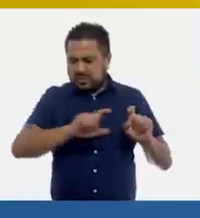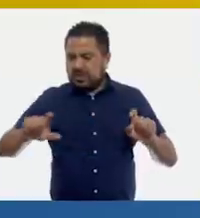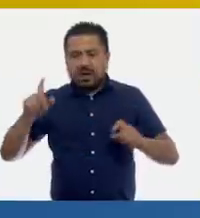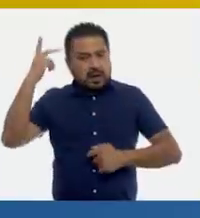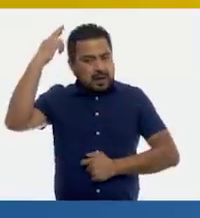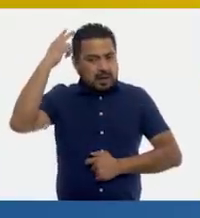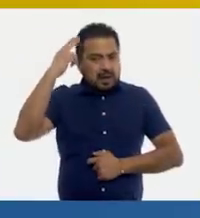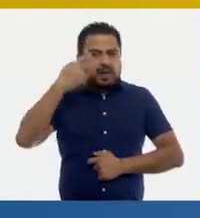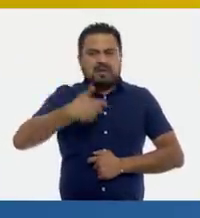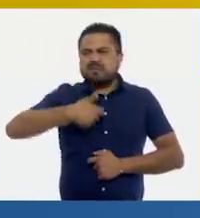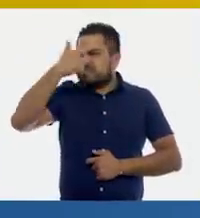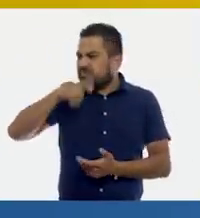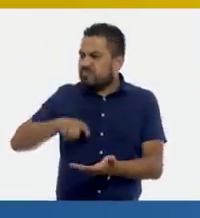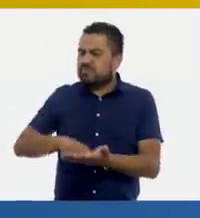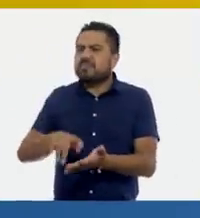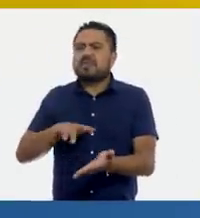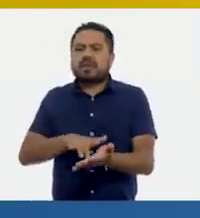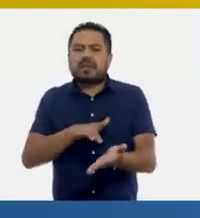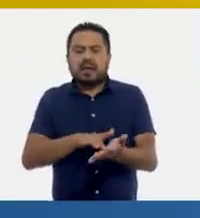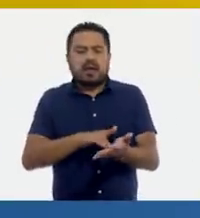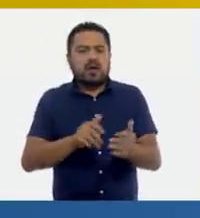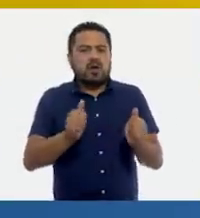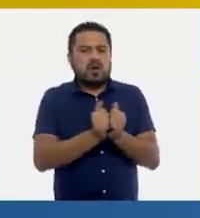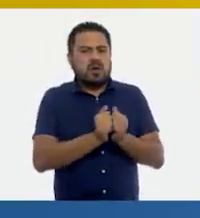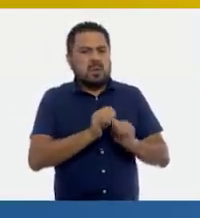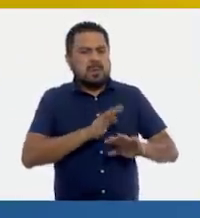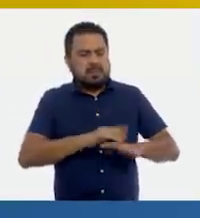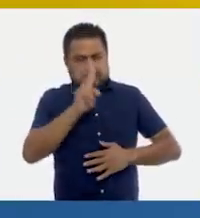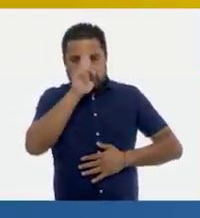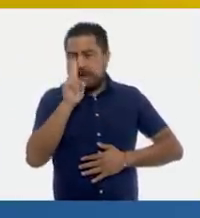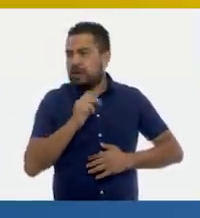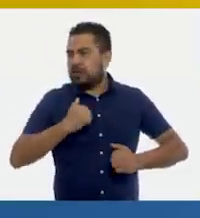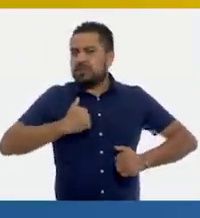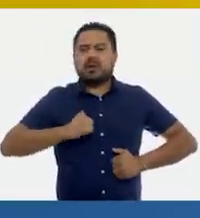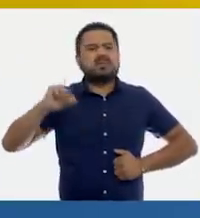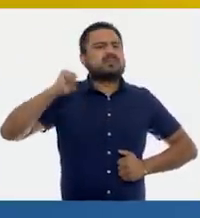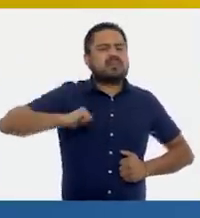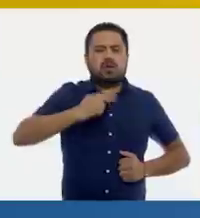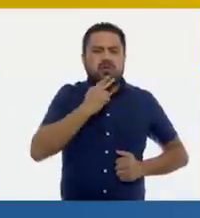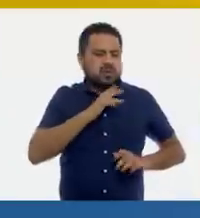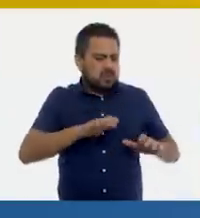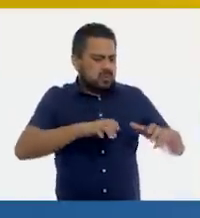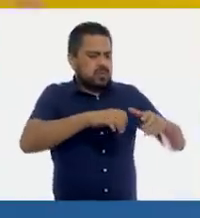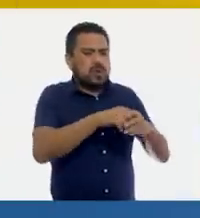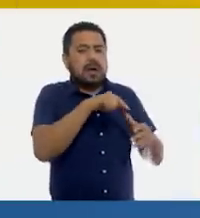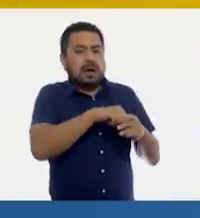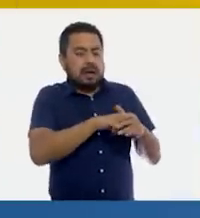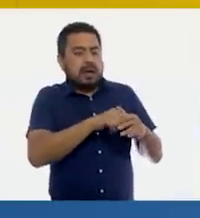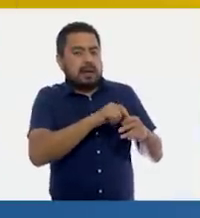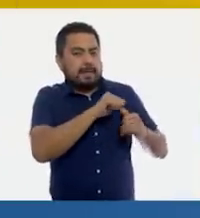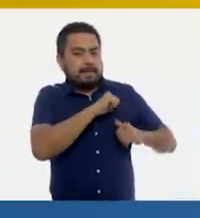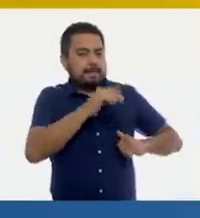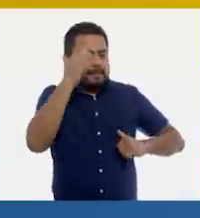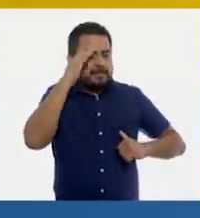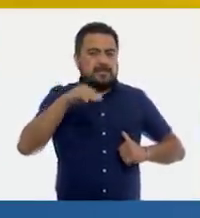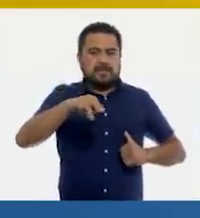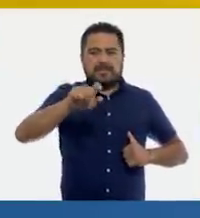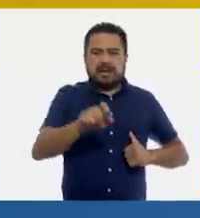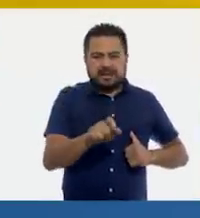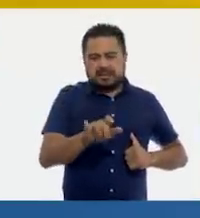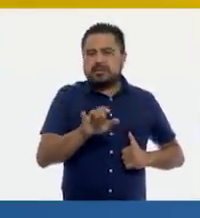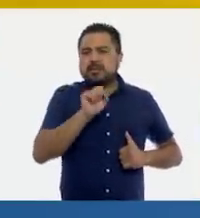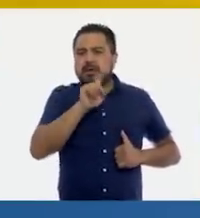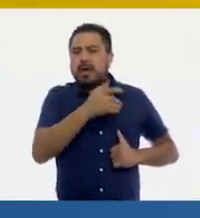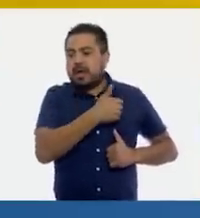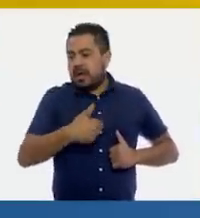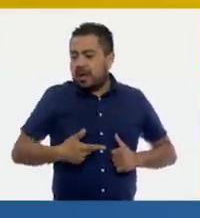Díaz, en su rebelión, estuvo apoyado por los liberales radicales y por antiguos conservadores que habían sido partidarios de Maximiliano. Ya